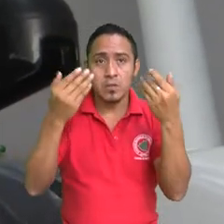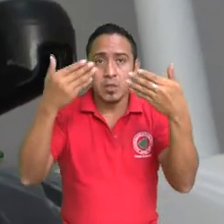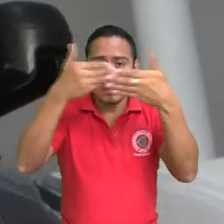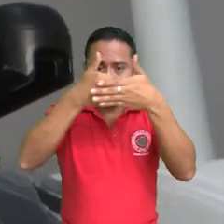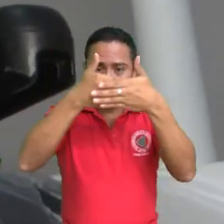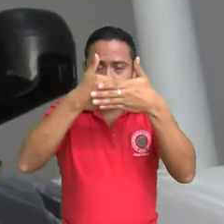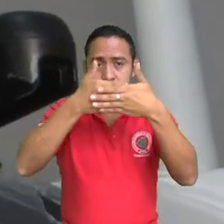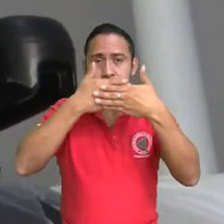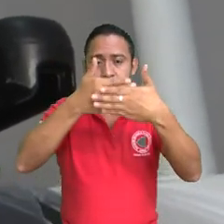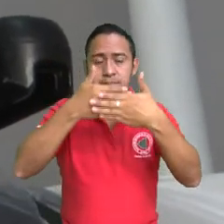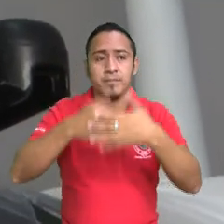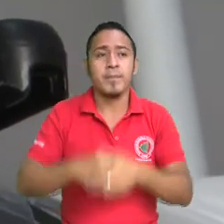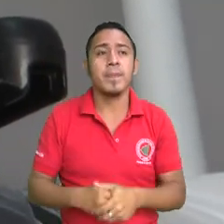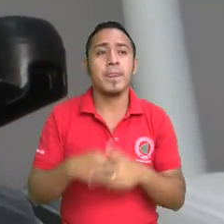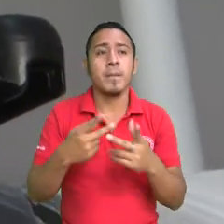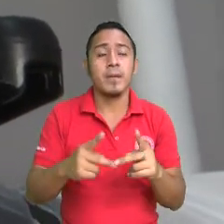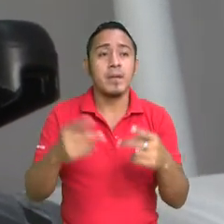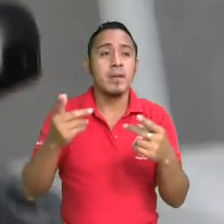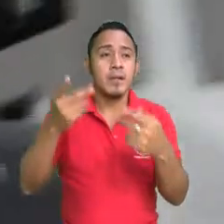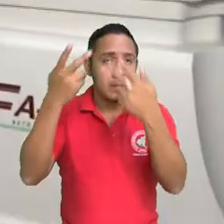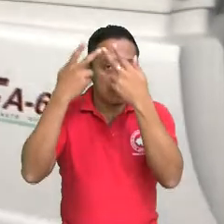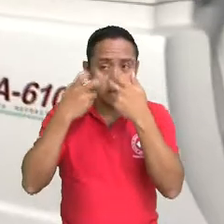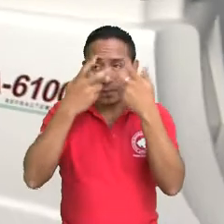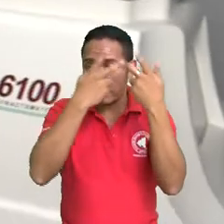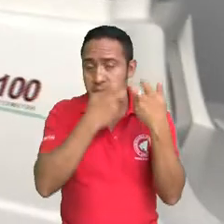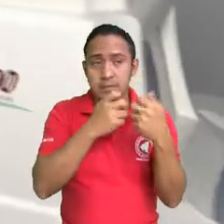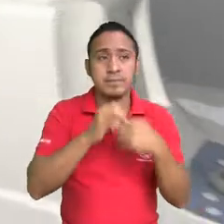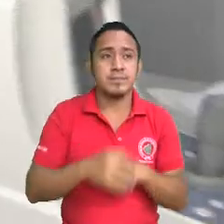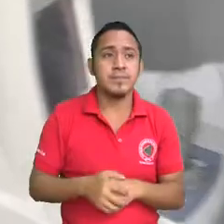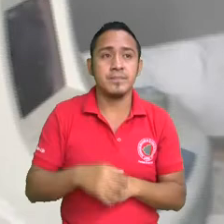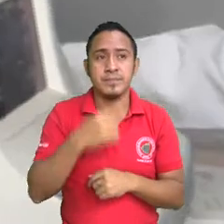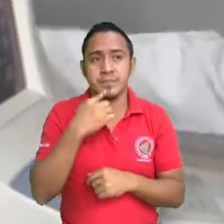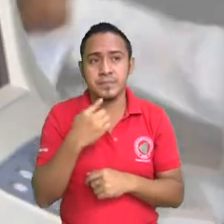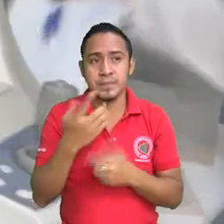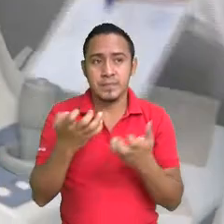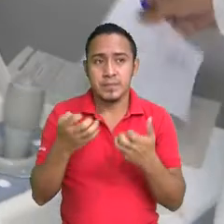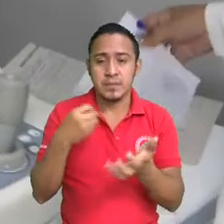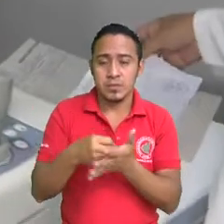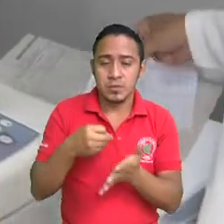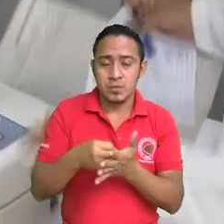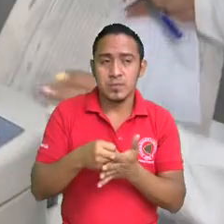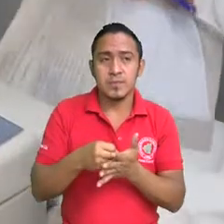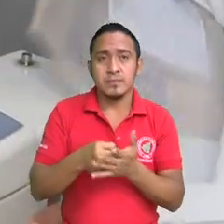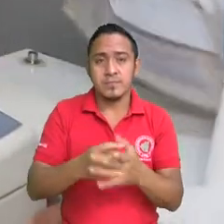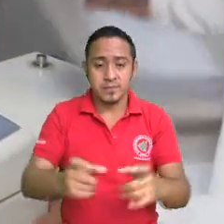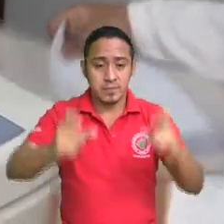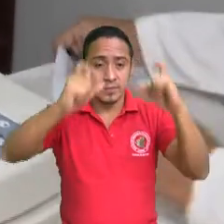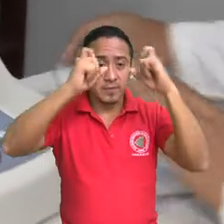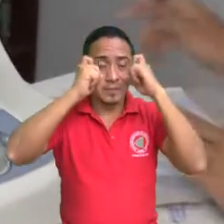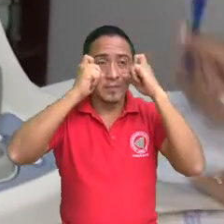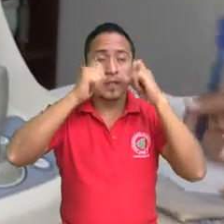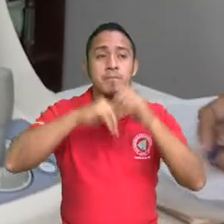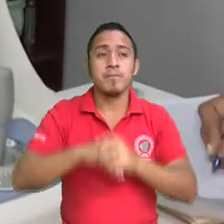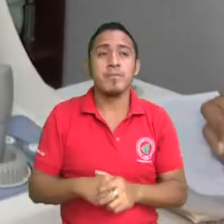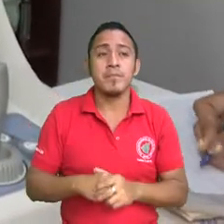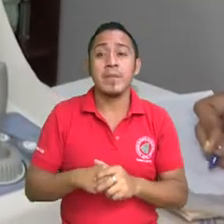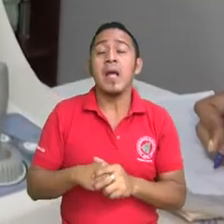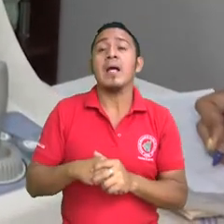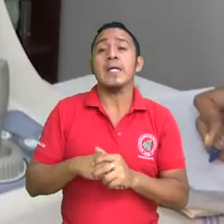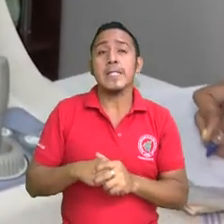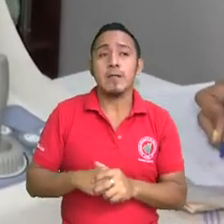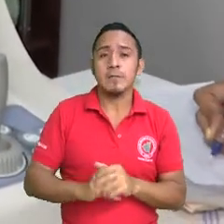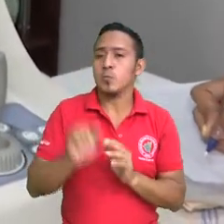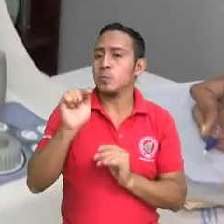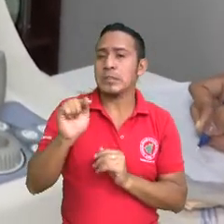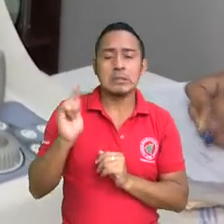protección. Pero al hacerle el examen, obviamente la óptica quiere que le compre lentes. Resulta que le dicen, ah,